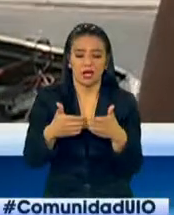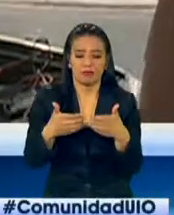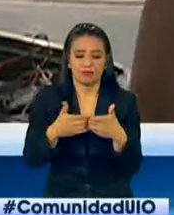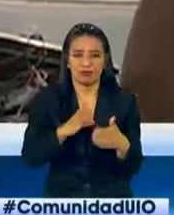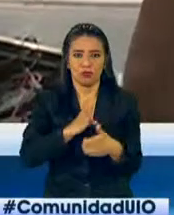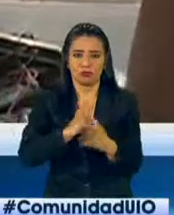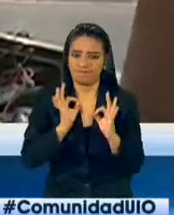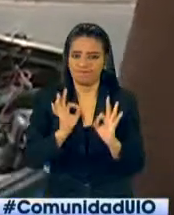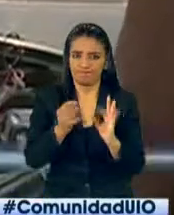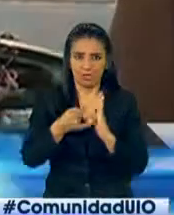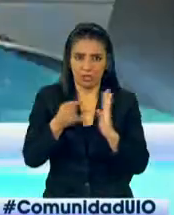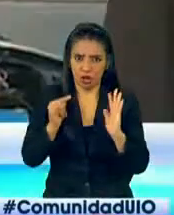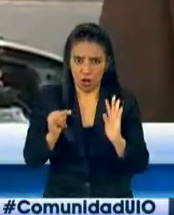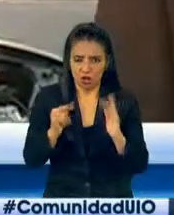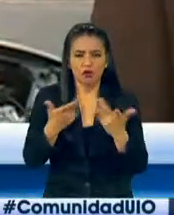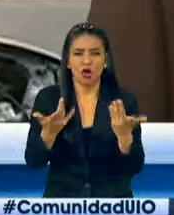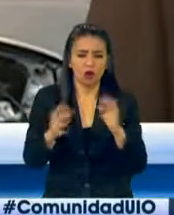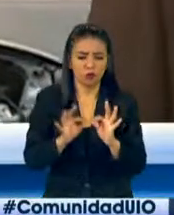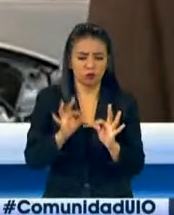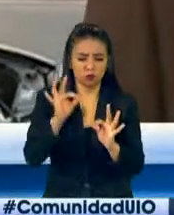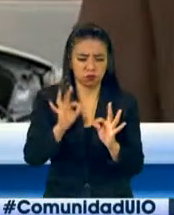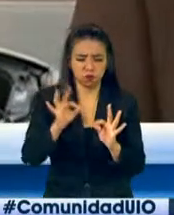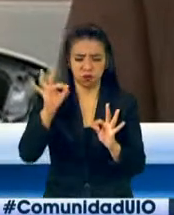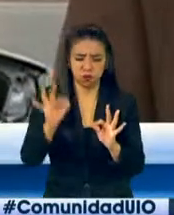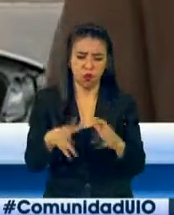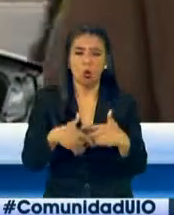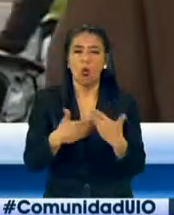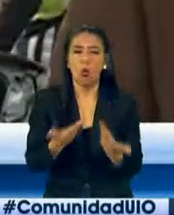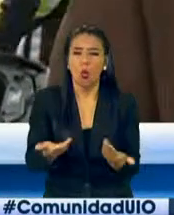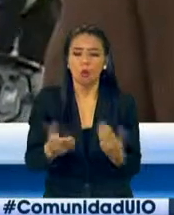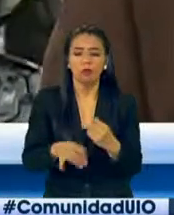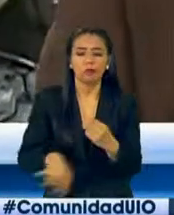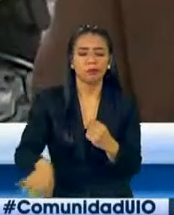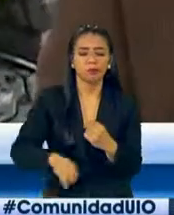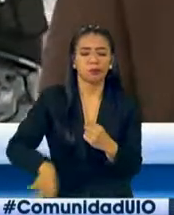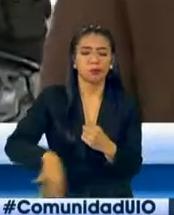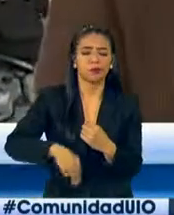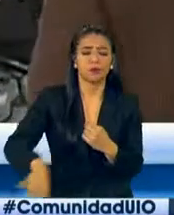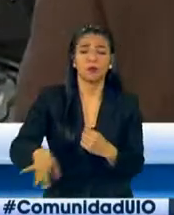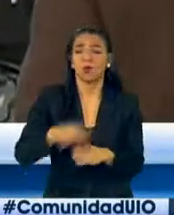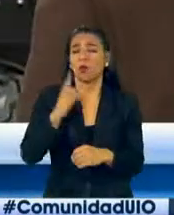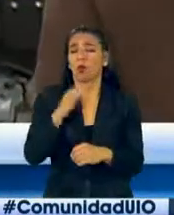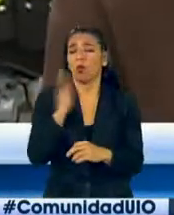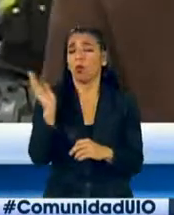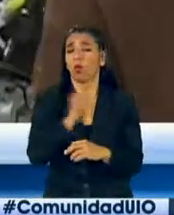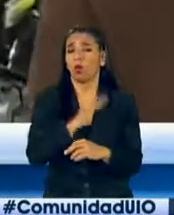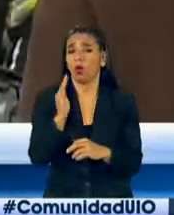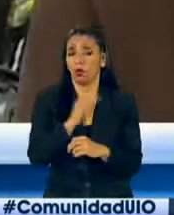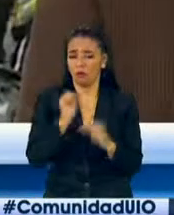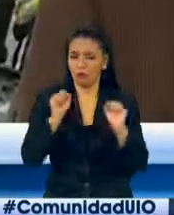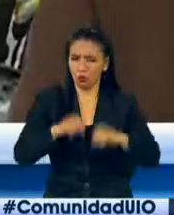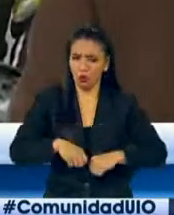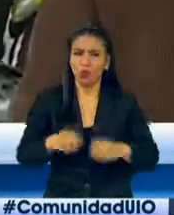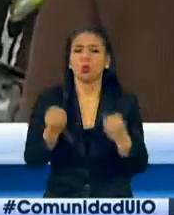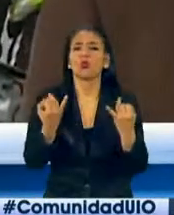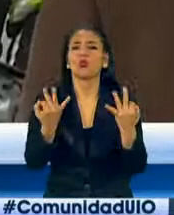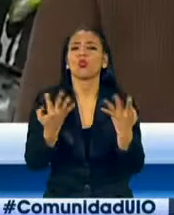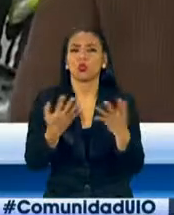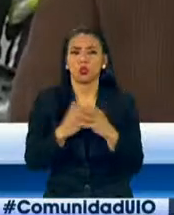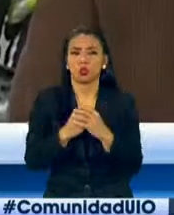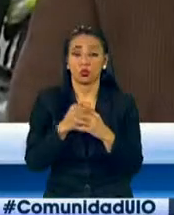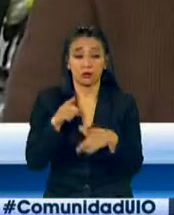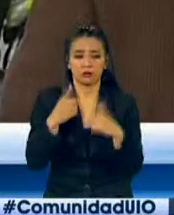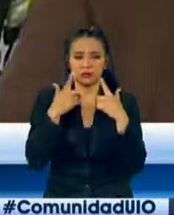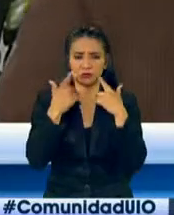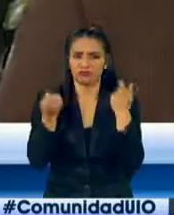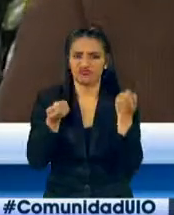la medición de la opacidad, es decir, la cantidad de gases pesados que está emitiendo. Los vehículos son